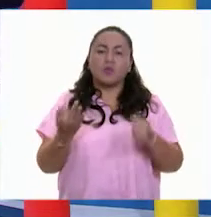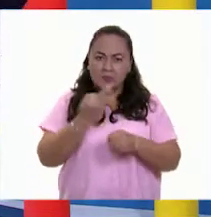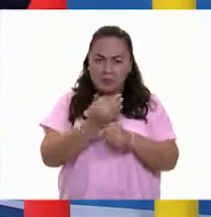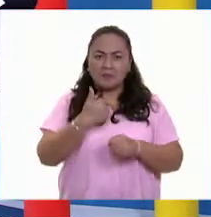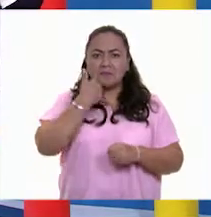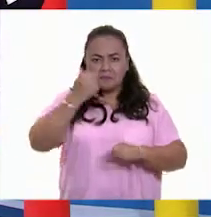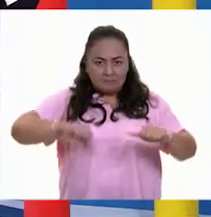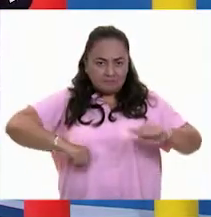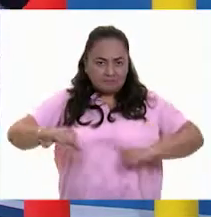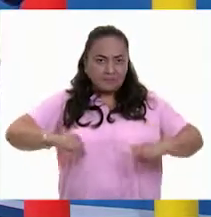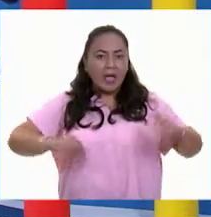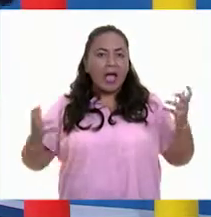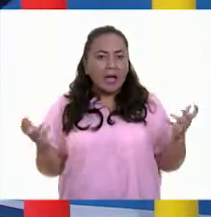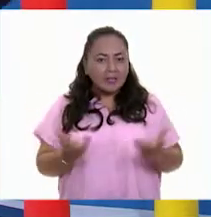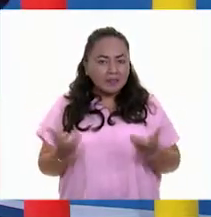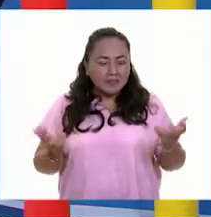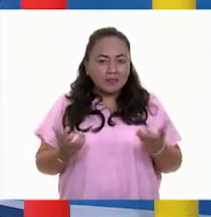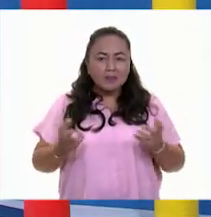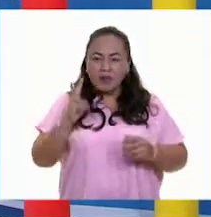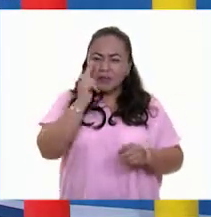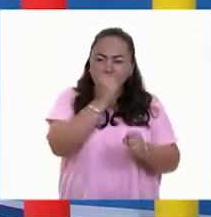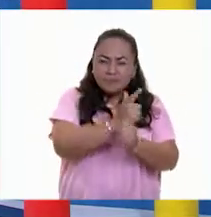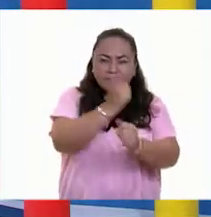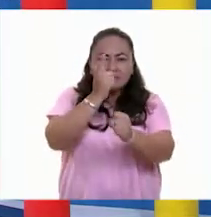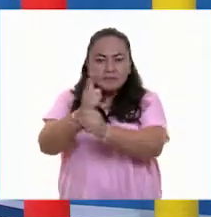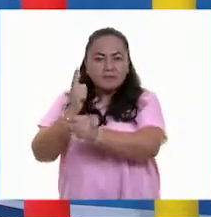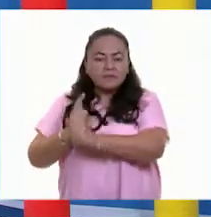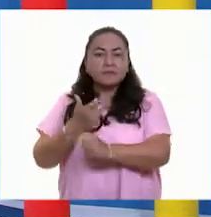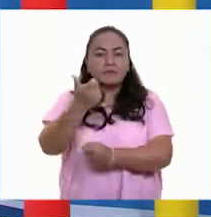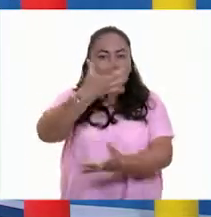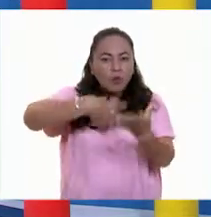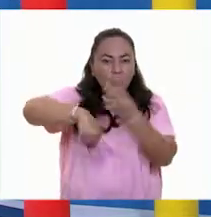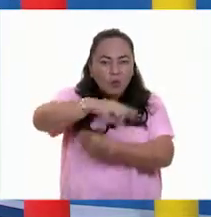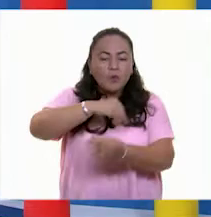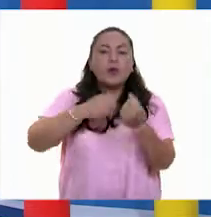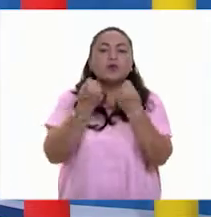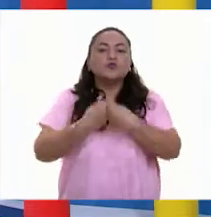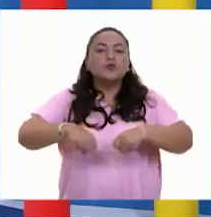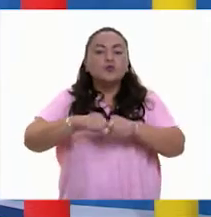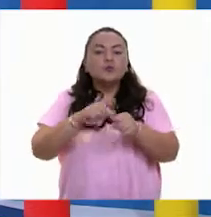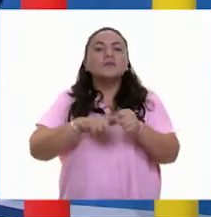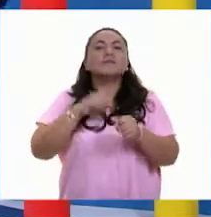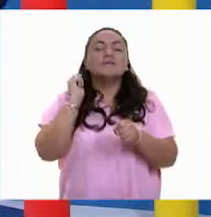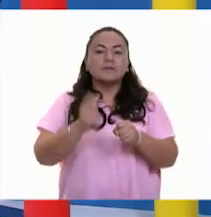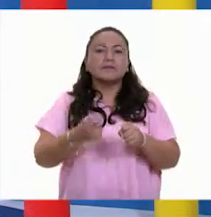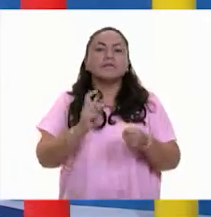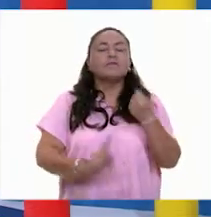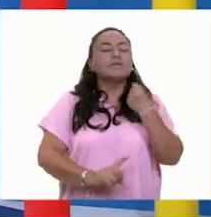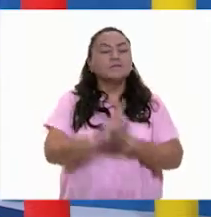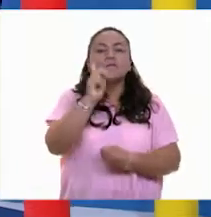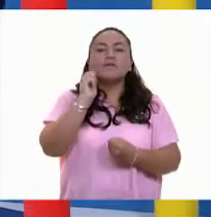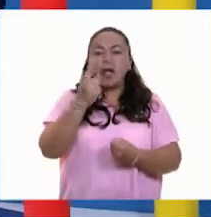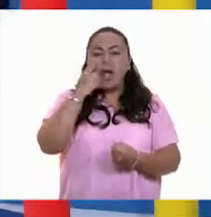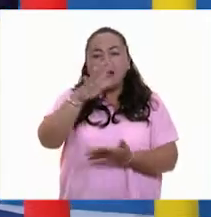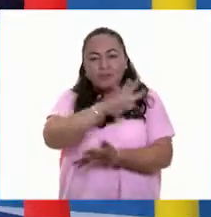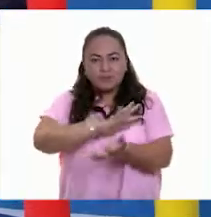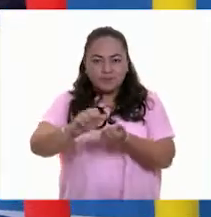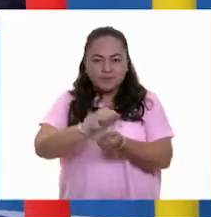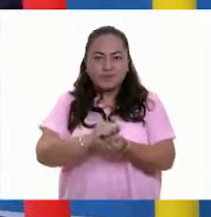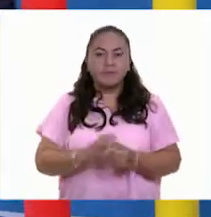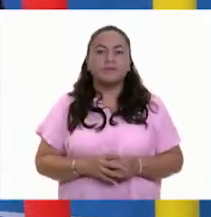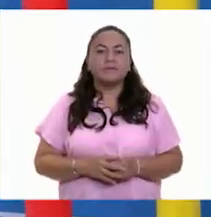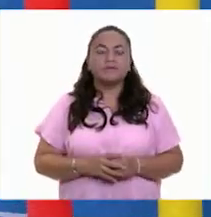una actividad en la que identifiquemos los efectos económicos y sociales de los desastres? Sí, muy bien,